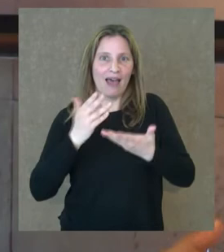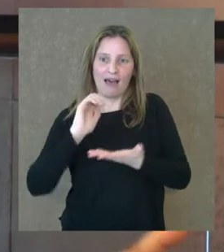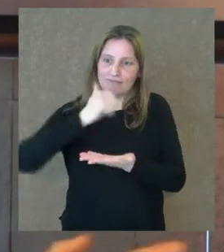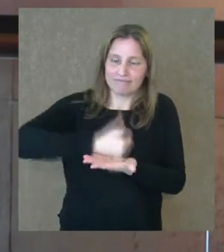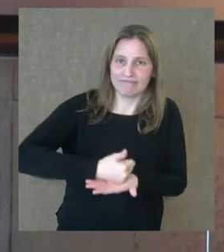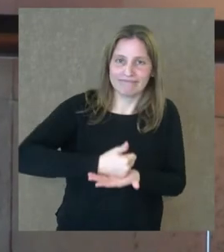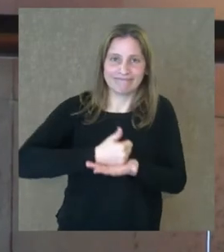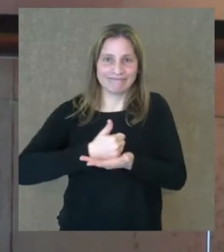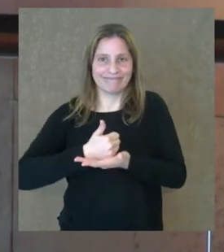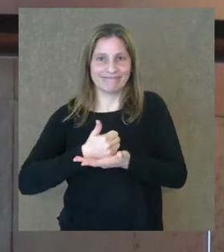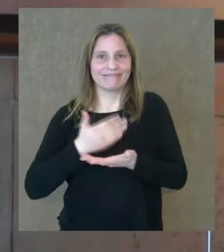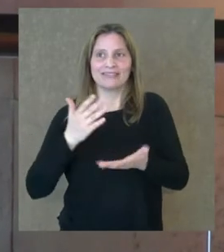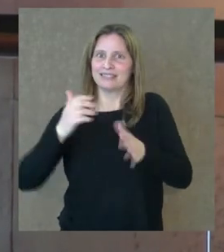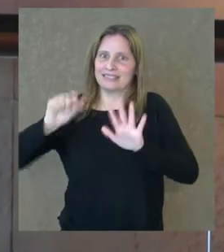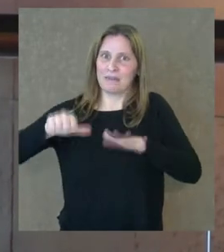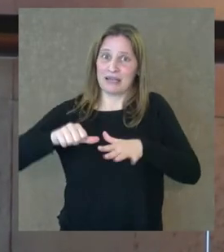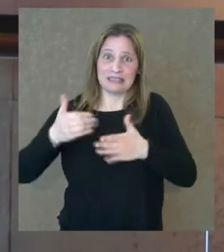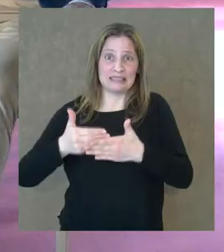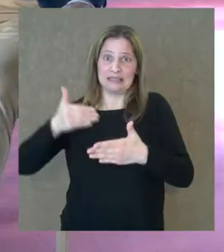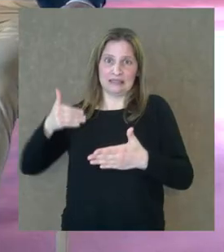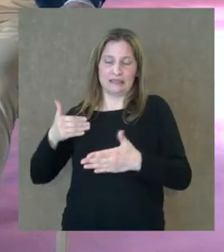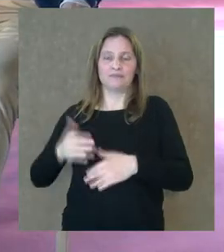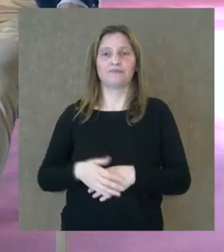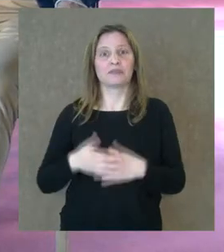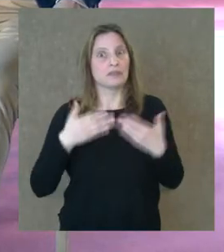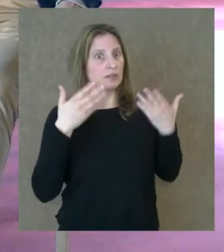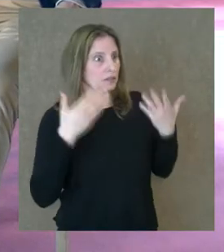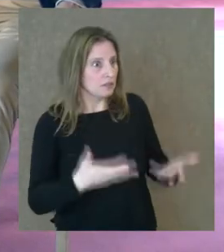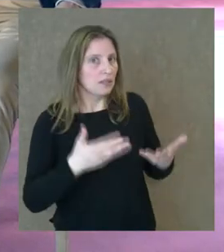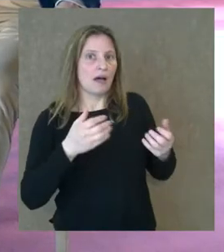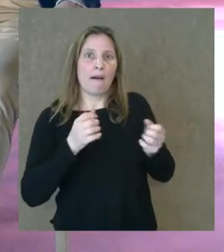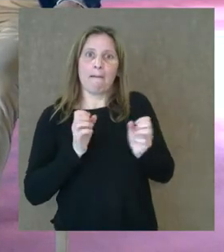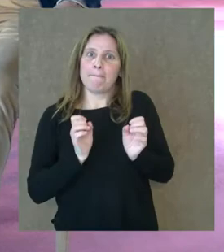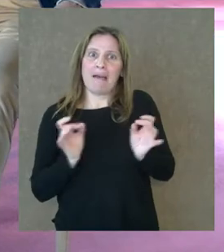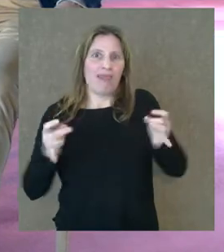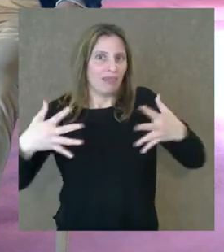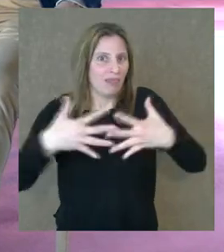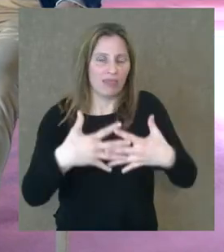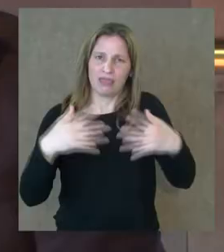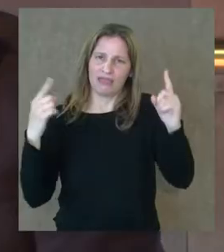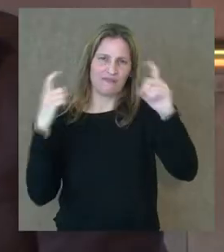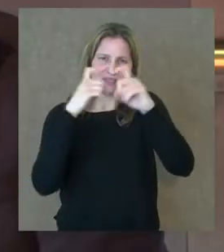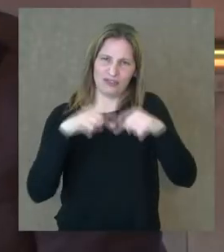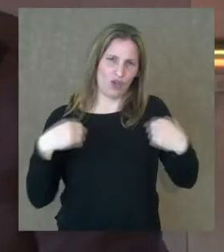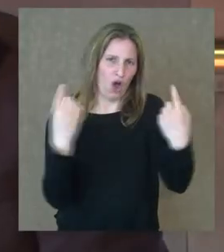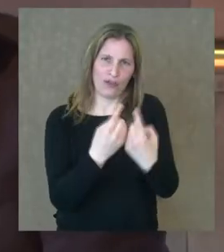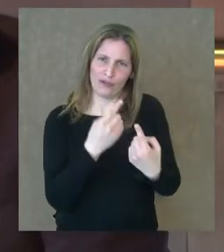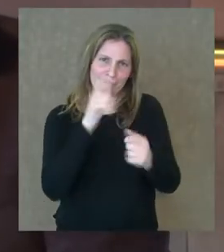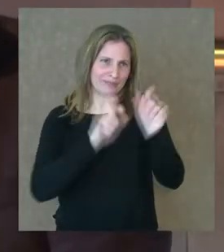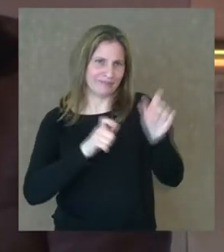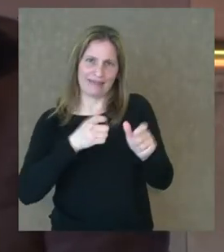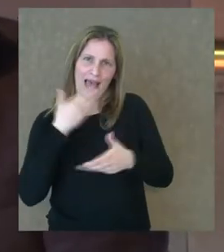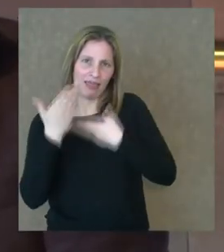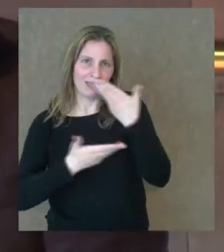erario después de seis meses de alejamiento bueno lo pondré me ha sido muy dura para todos todos mis colegas no